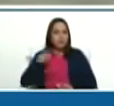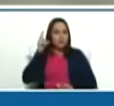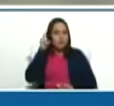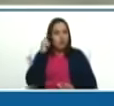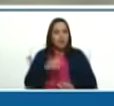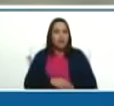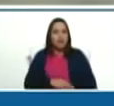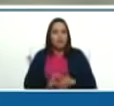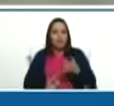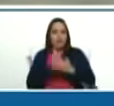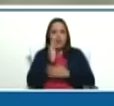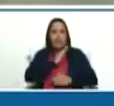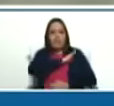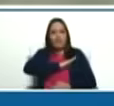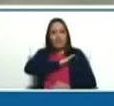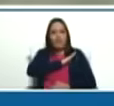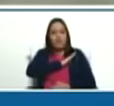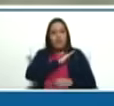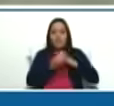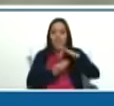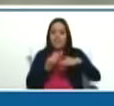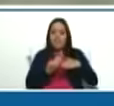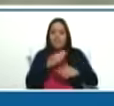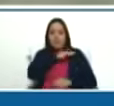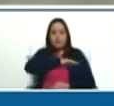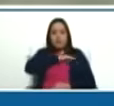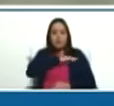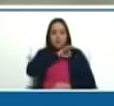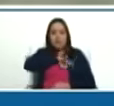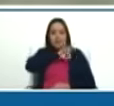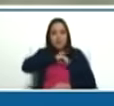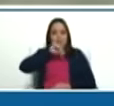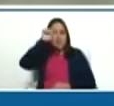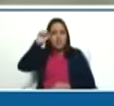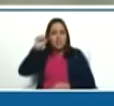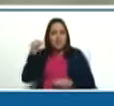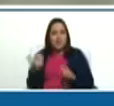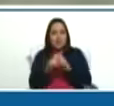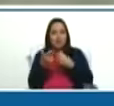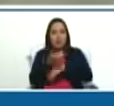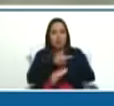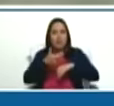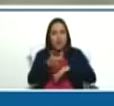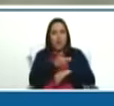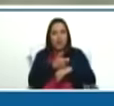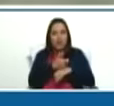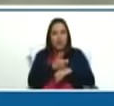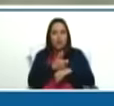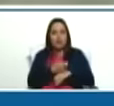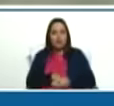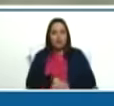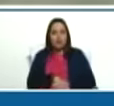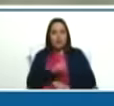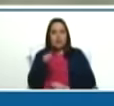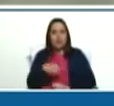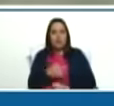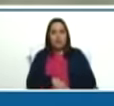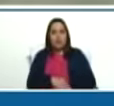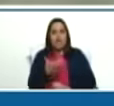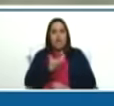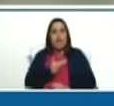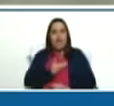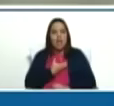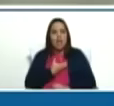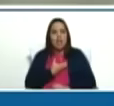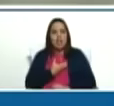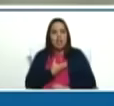Base de Misiones Socialistas, del gobernador Ángel Marcano, el alcalde del municipio de Angostura del Orinoco,